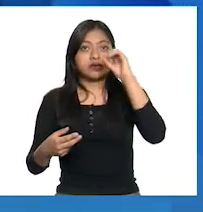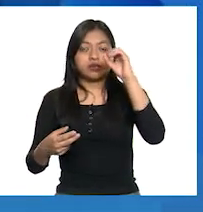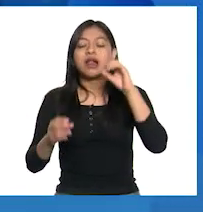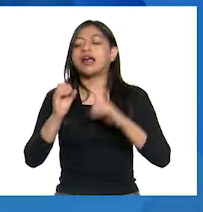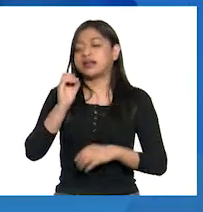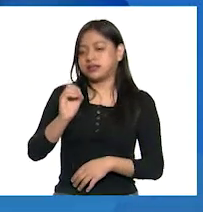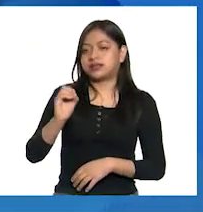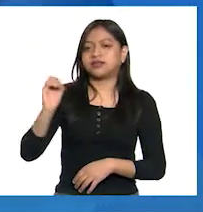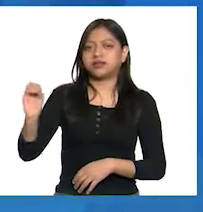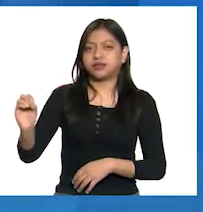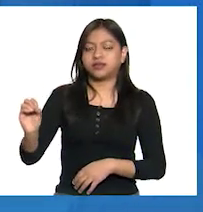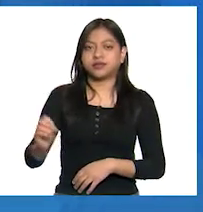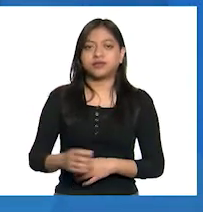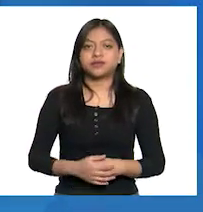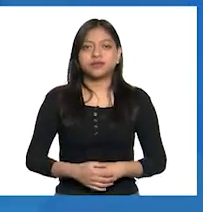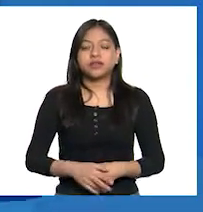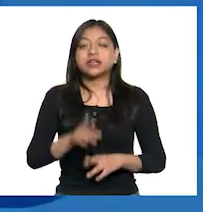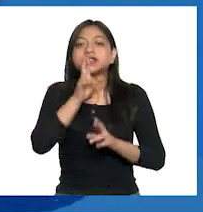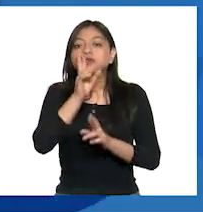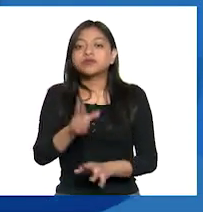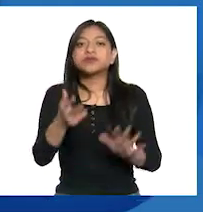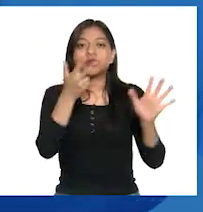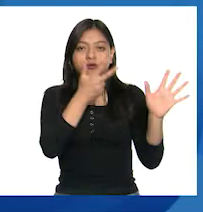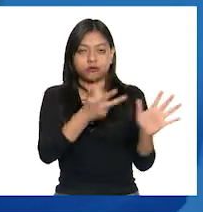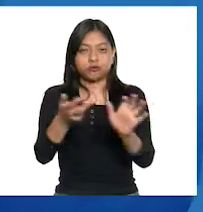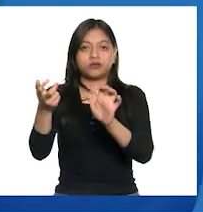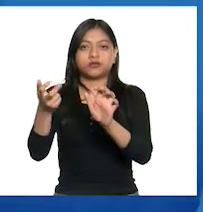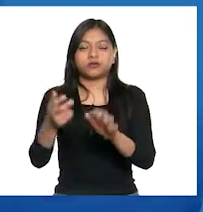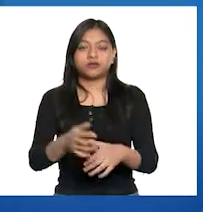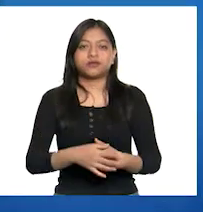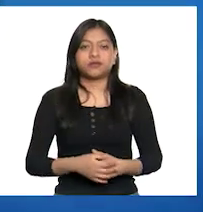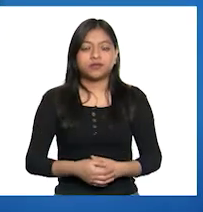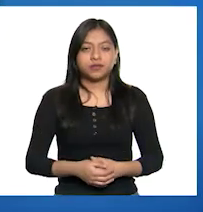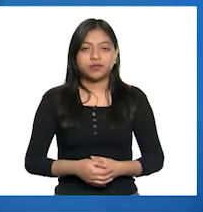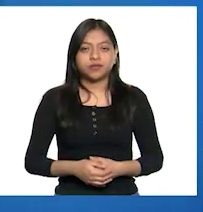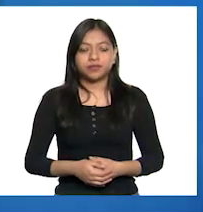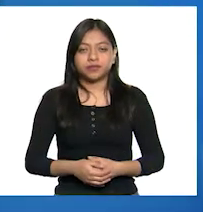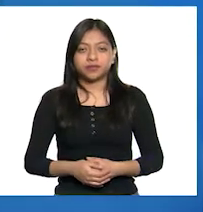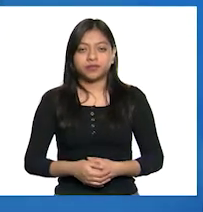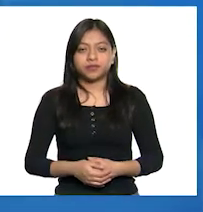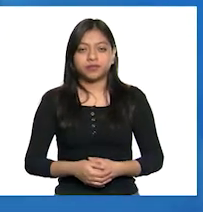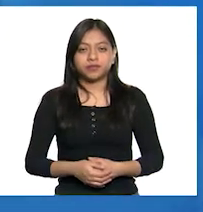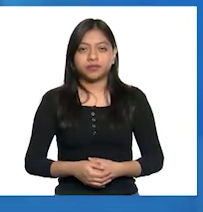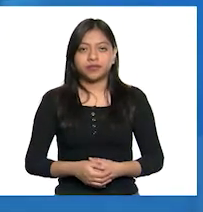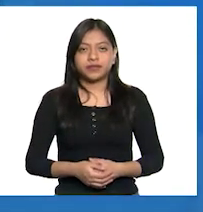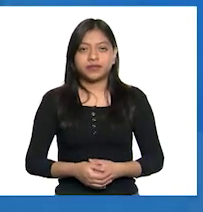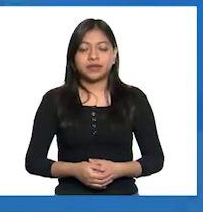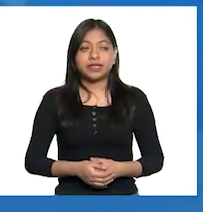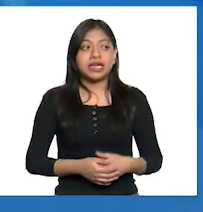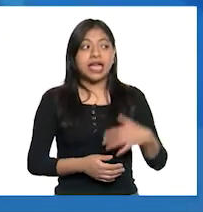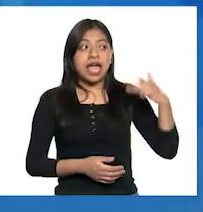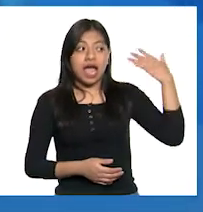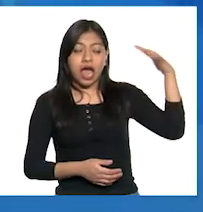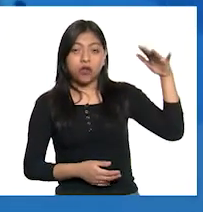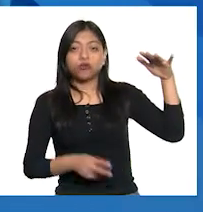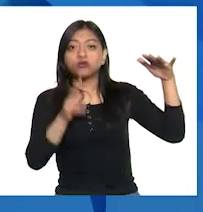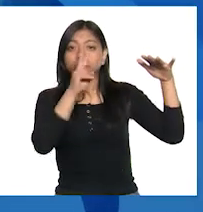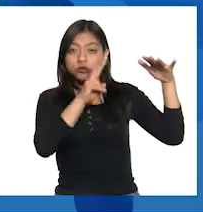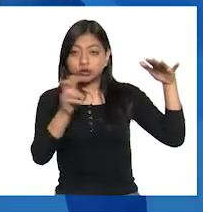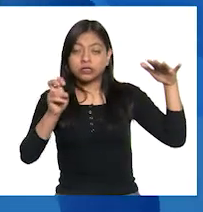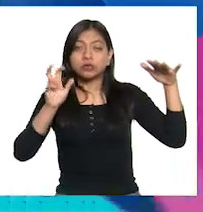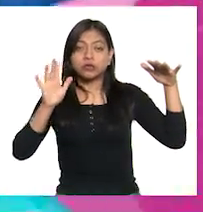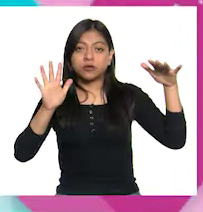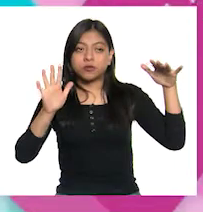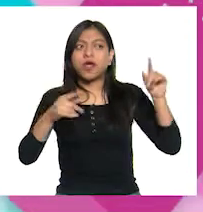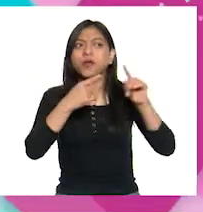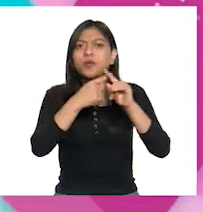dos ceros, sería 800. Muy bien, 800. ¿Y 250 por 2? Esa yo me la sé,